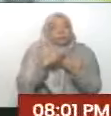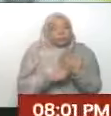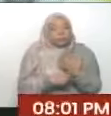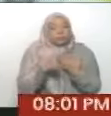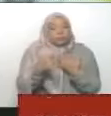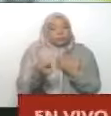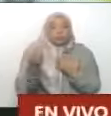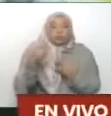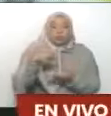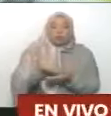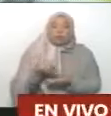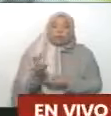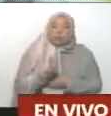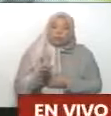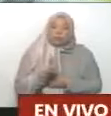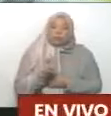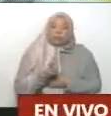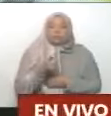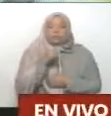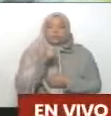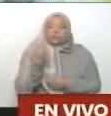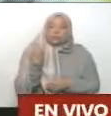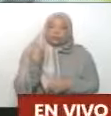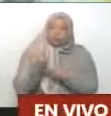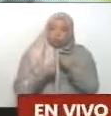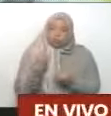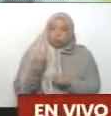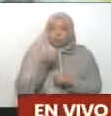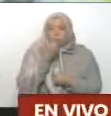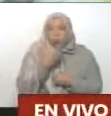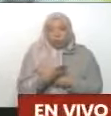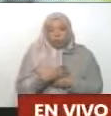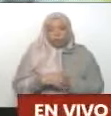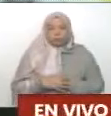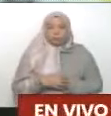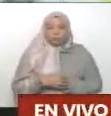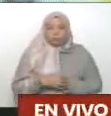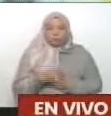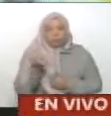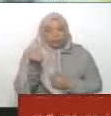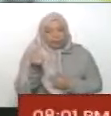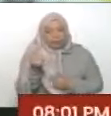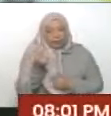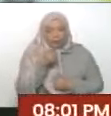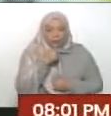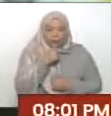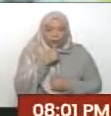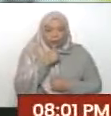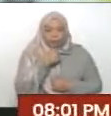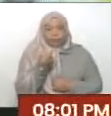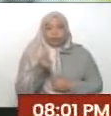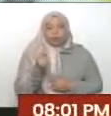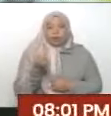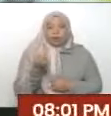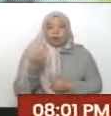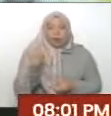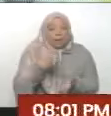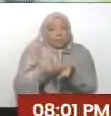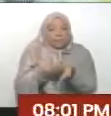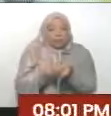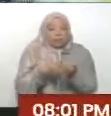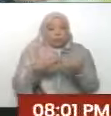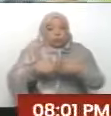que vengan, voy a regresar. Ah, bueno, tienes platica, te ayudamos a hacer tu inversión. Si